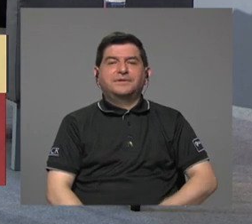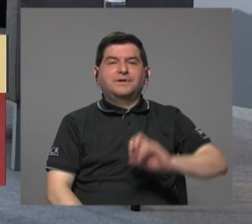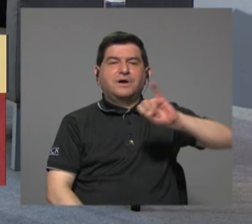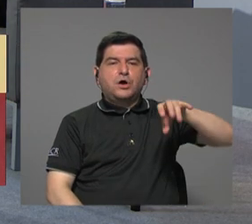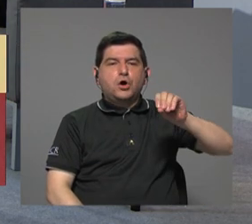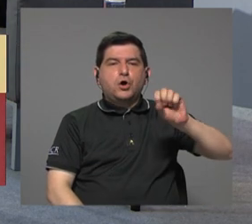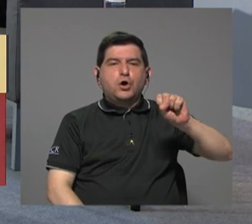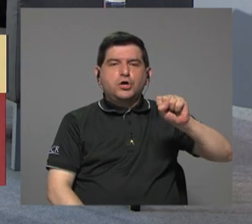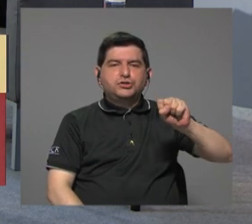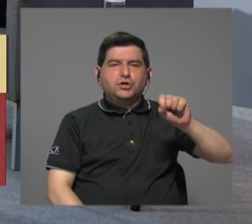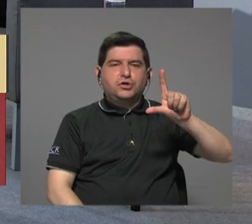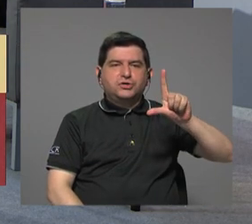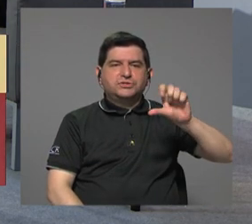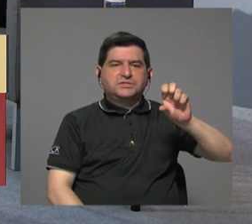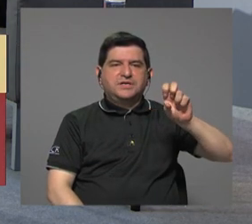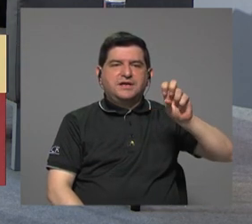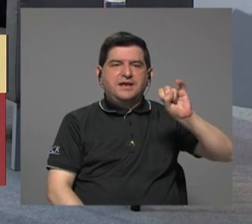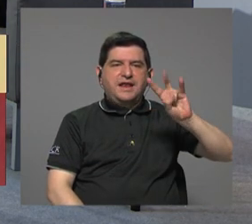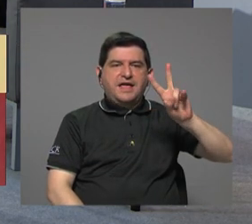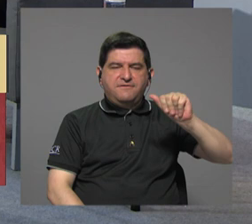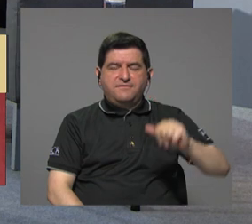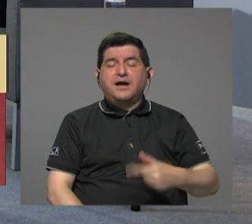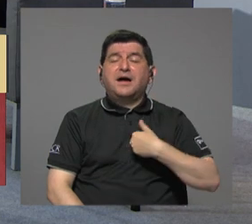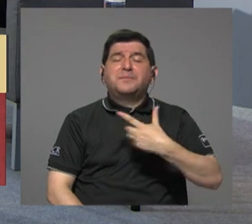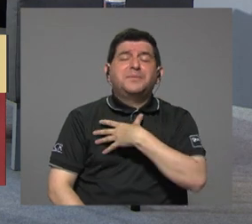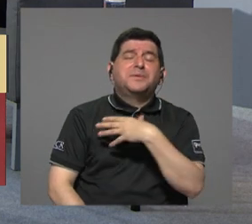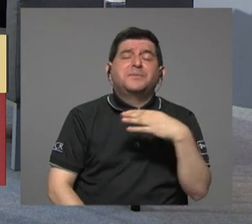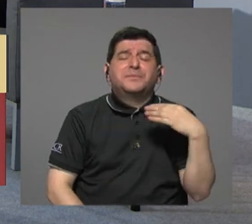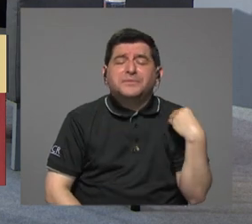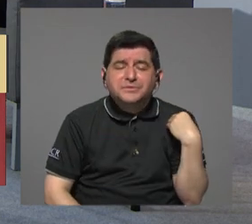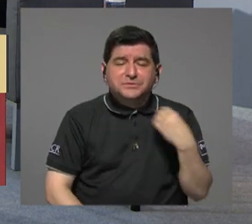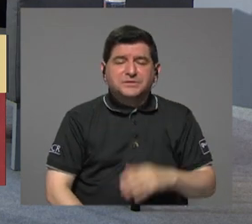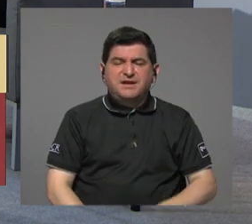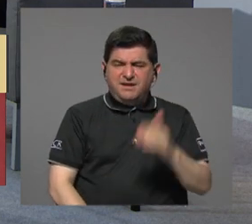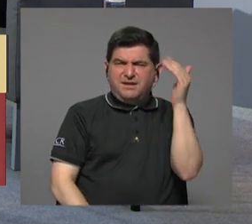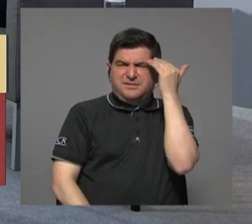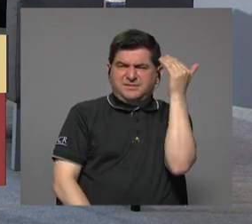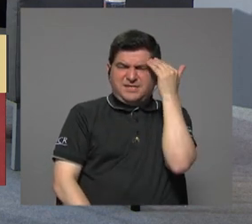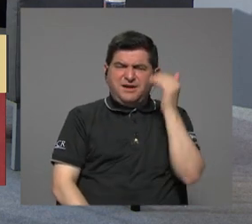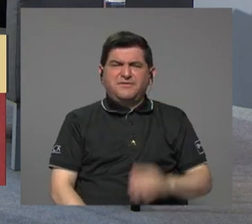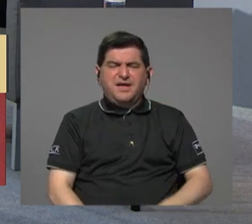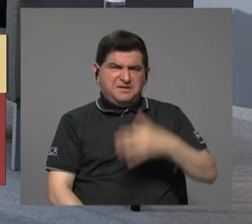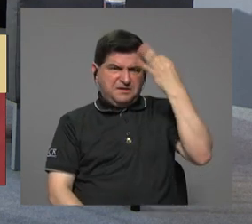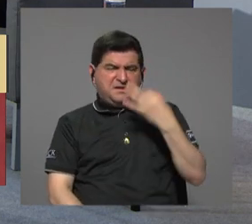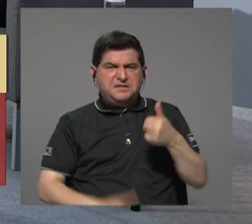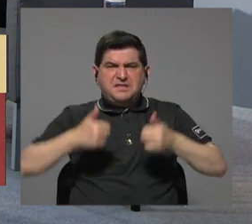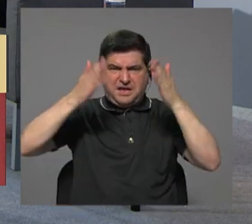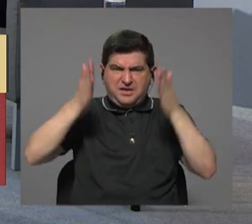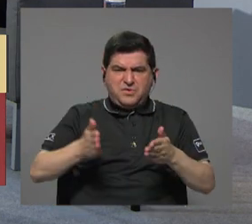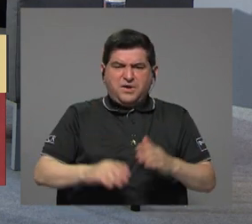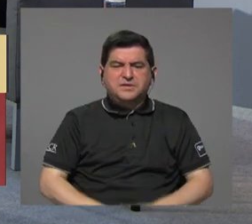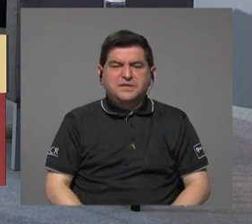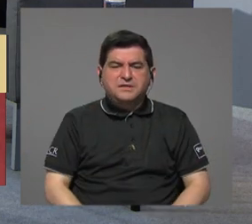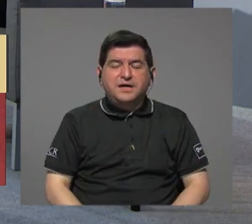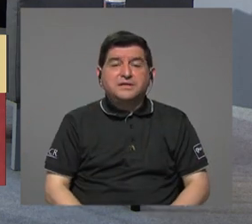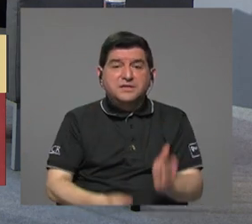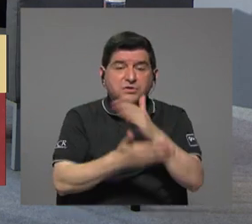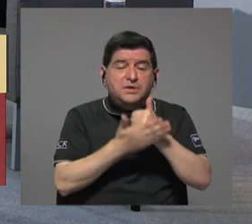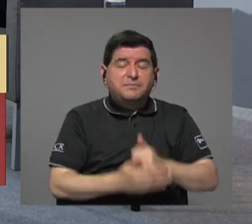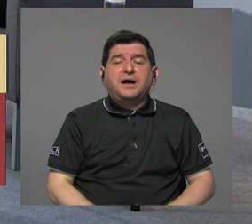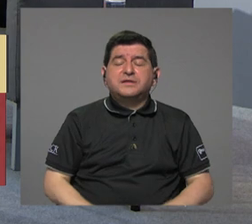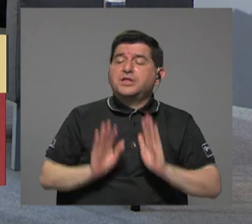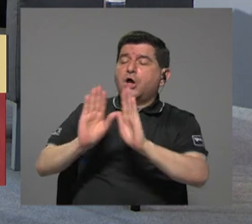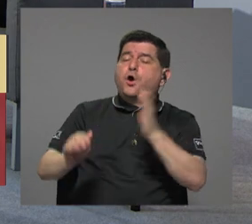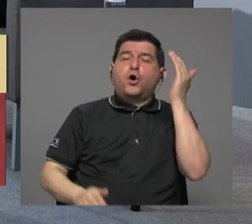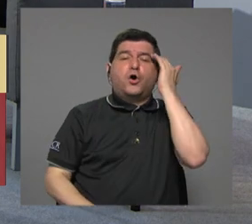leyva me gustaría dice comenta conocer cuál es la postura de los candidatos respecto al apartado de la objeción de